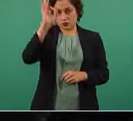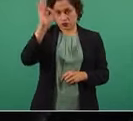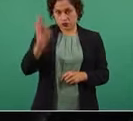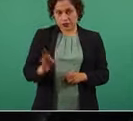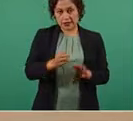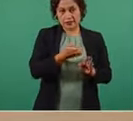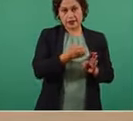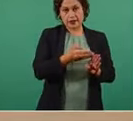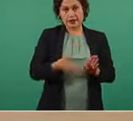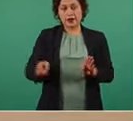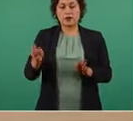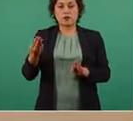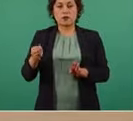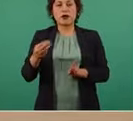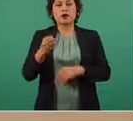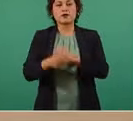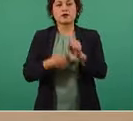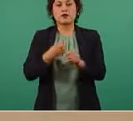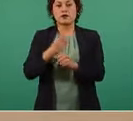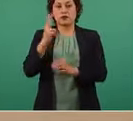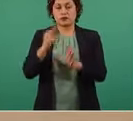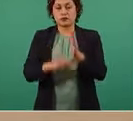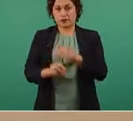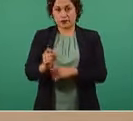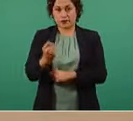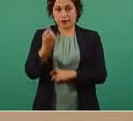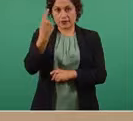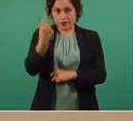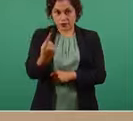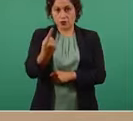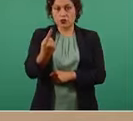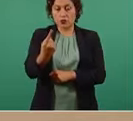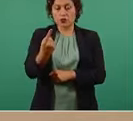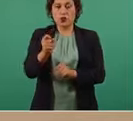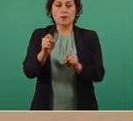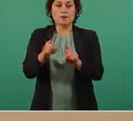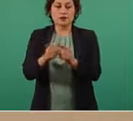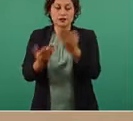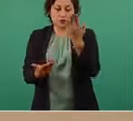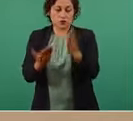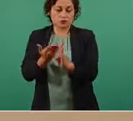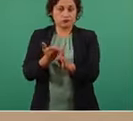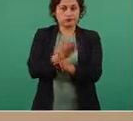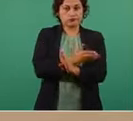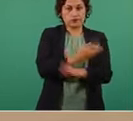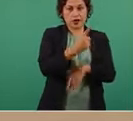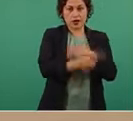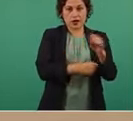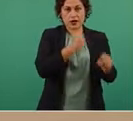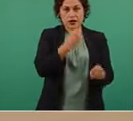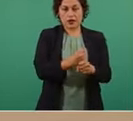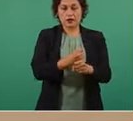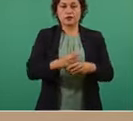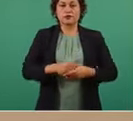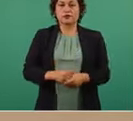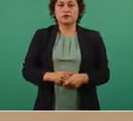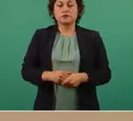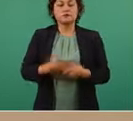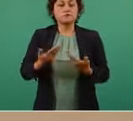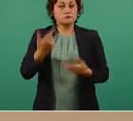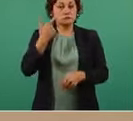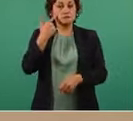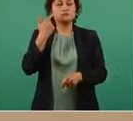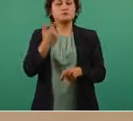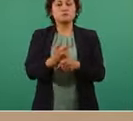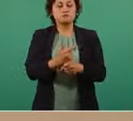enero a mayo de 2021 respecto al mismo periodo de 2019, lo que representa una tendencia